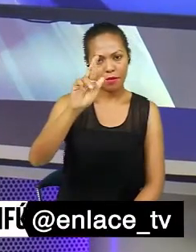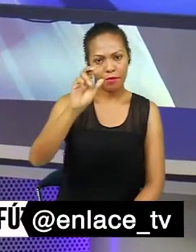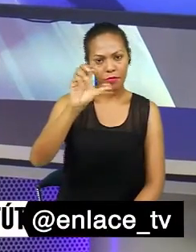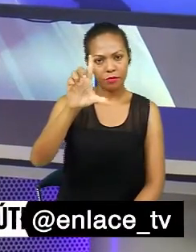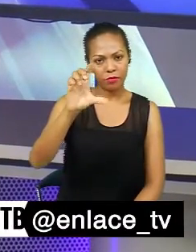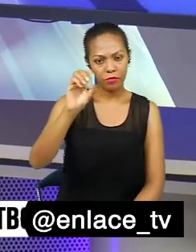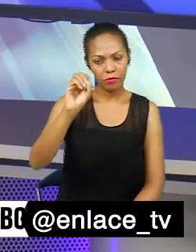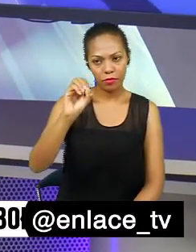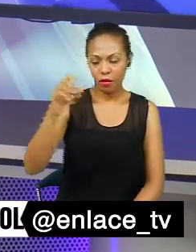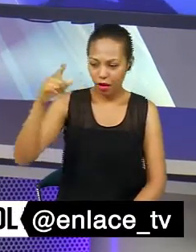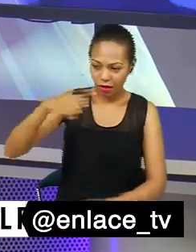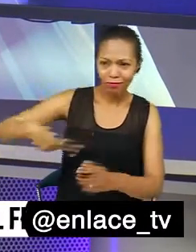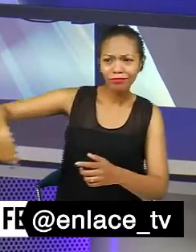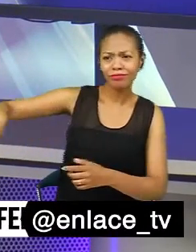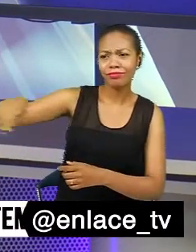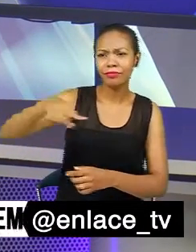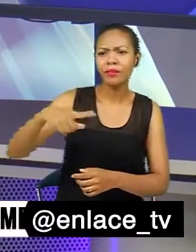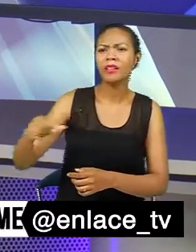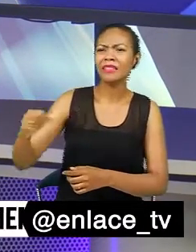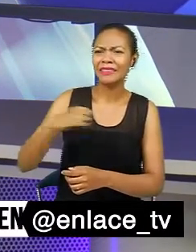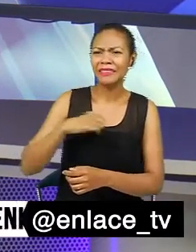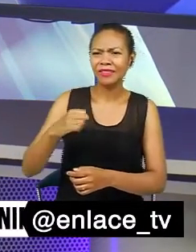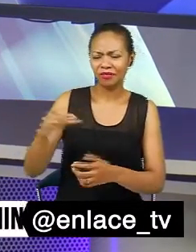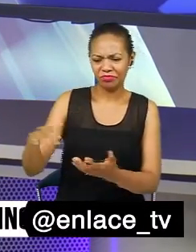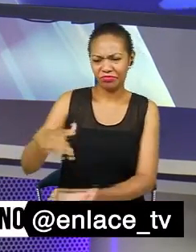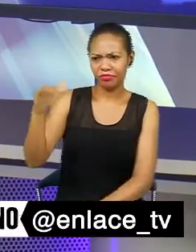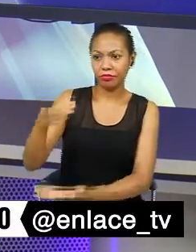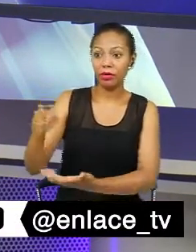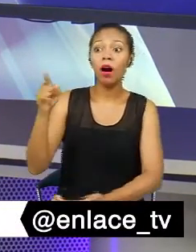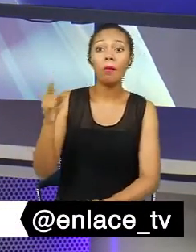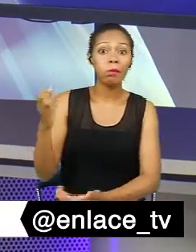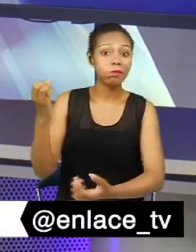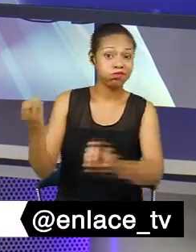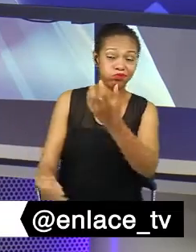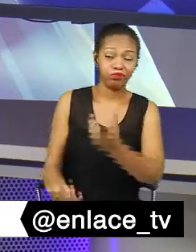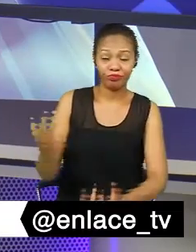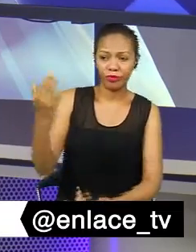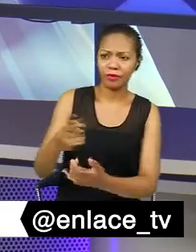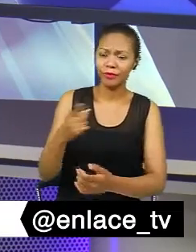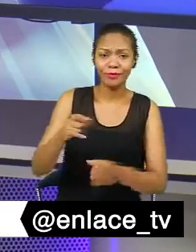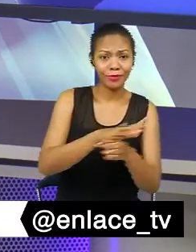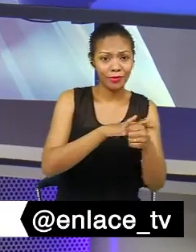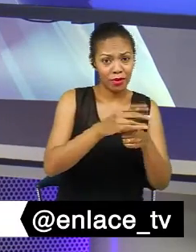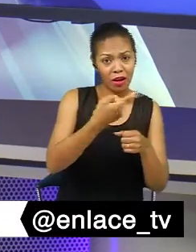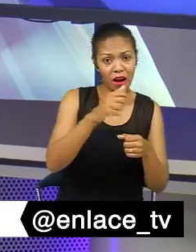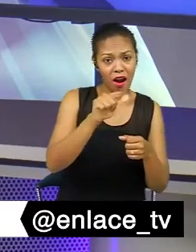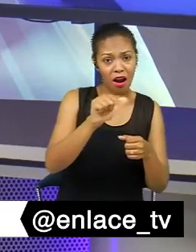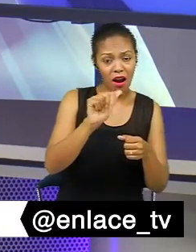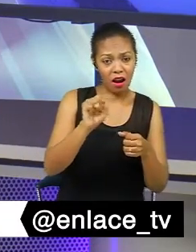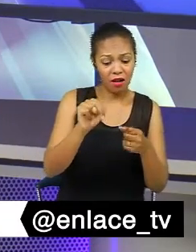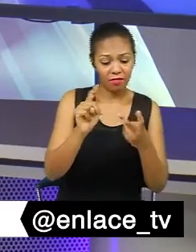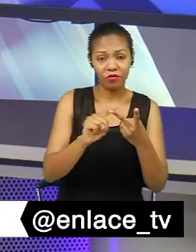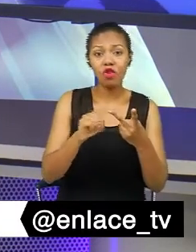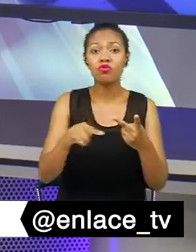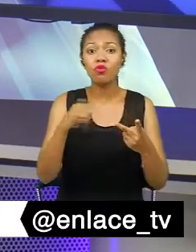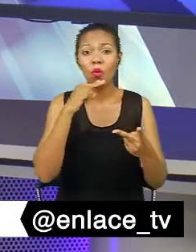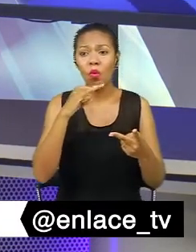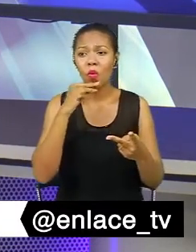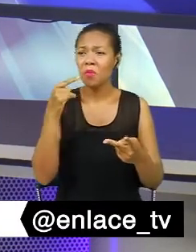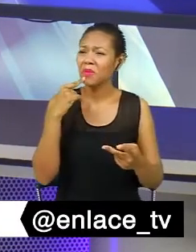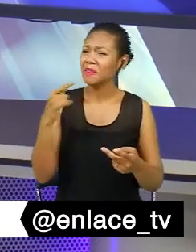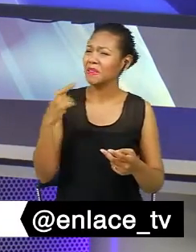generó un conato de incendio en una de las ceibas. Los habitantes de los barrios Galán y Torcoroma se pronunciaron ante el abandono de este tipo de residuos en el